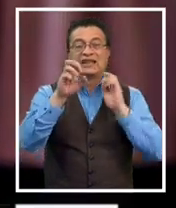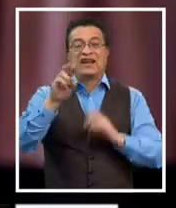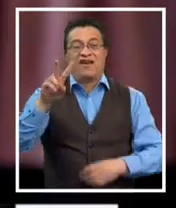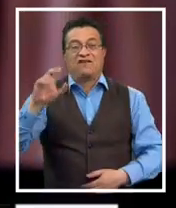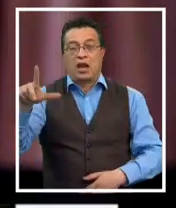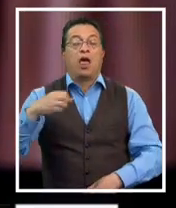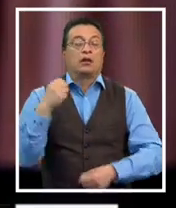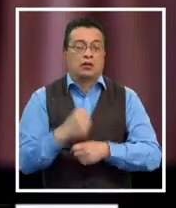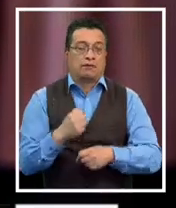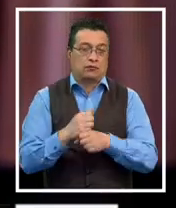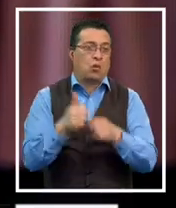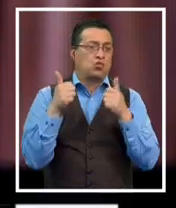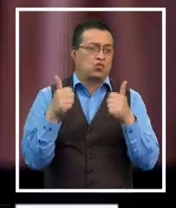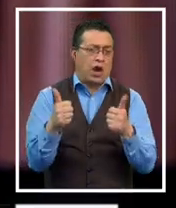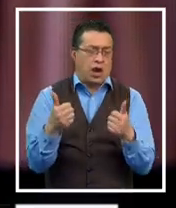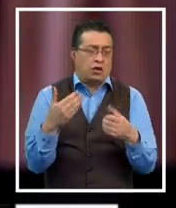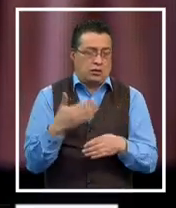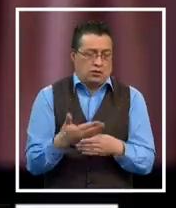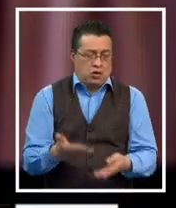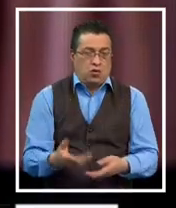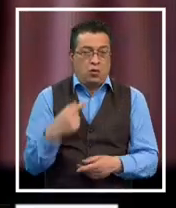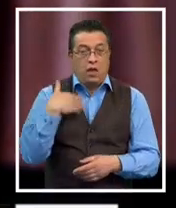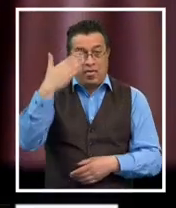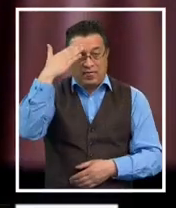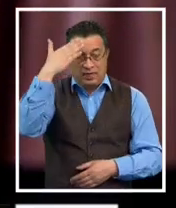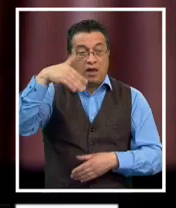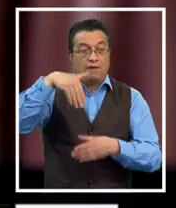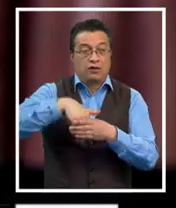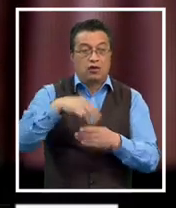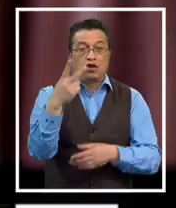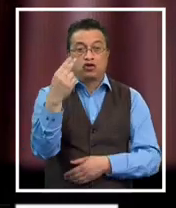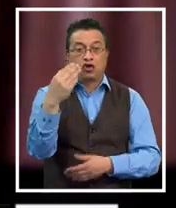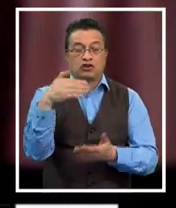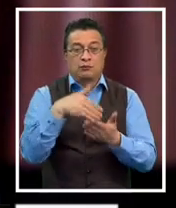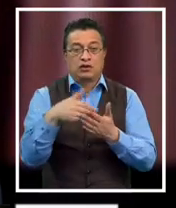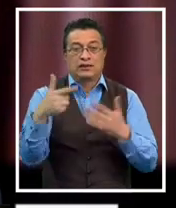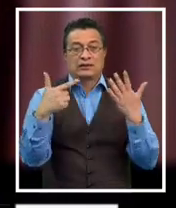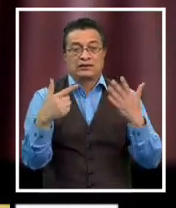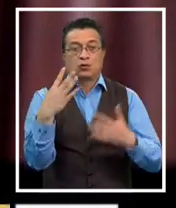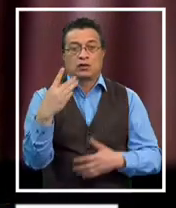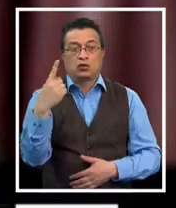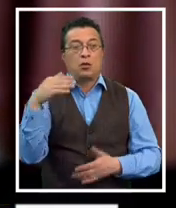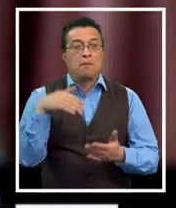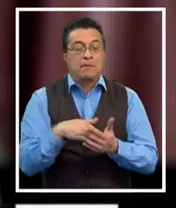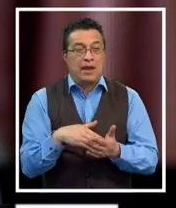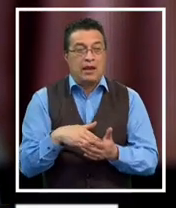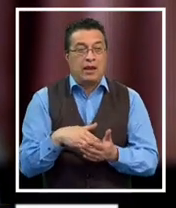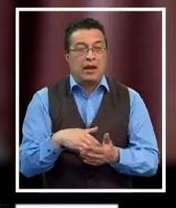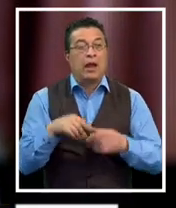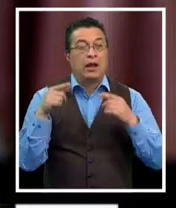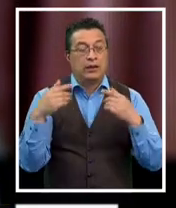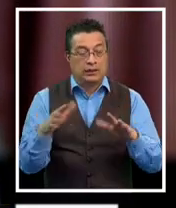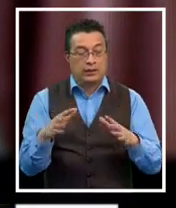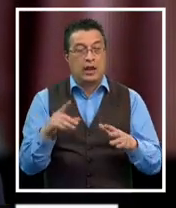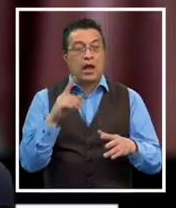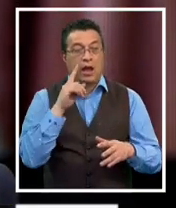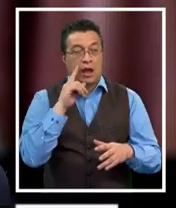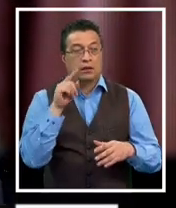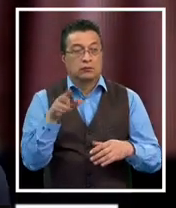la volpe hicieron en donde hoy día votaron 12 millones 741 mil personas vamos en tres y